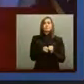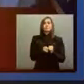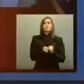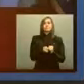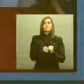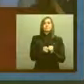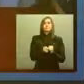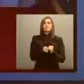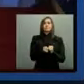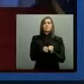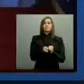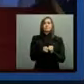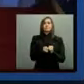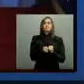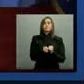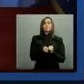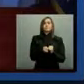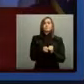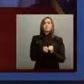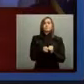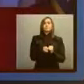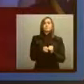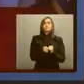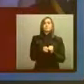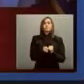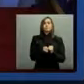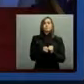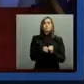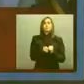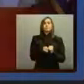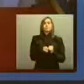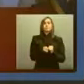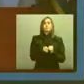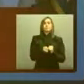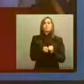a usted se le olvidó decir luís abinader corona